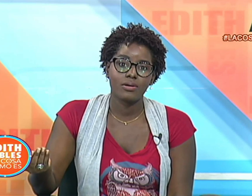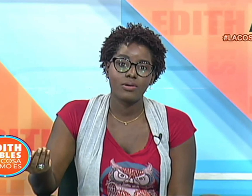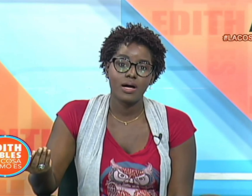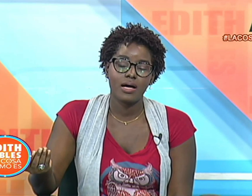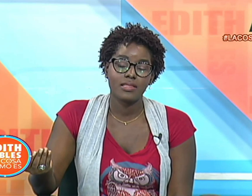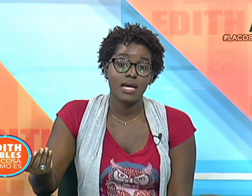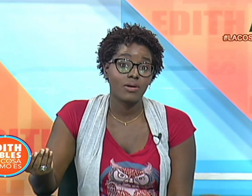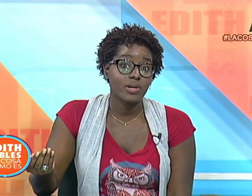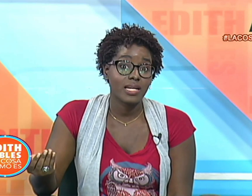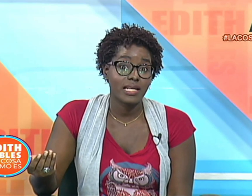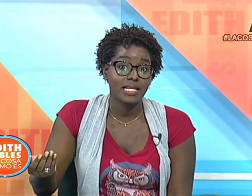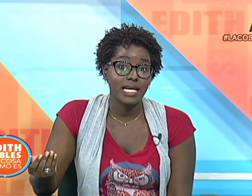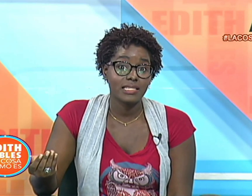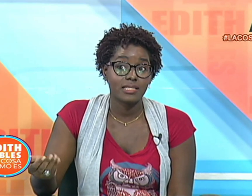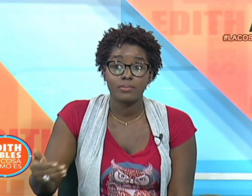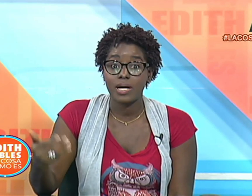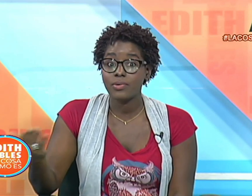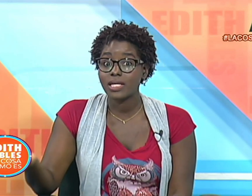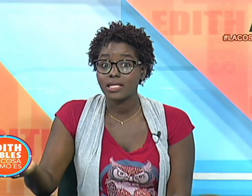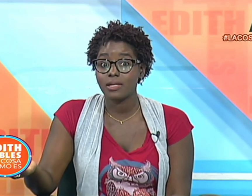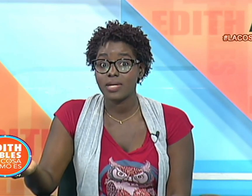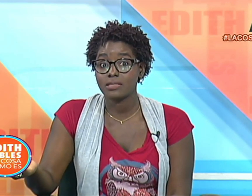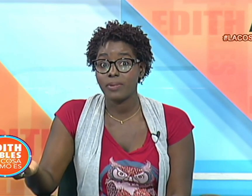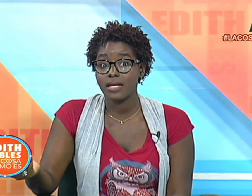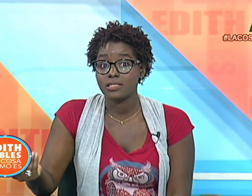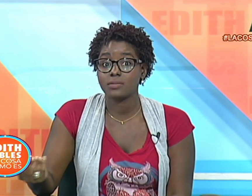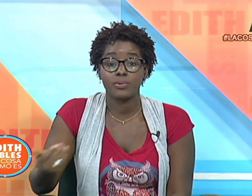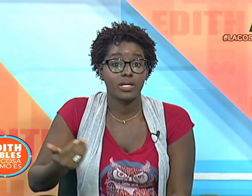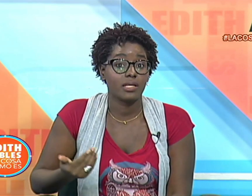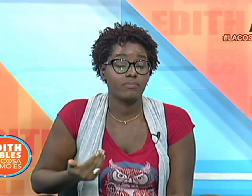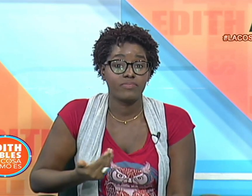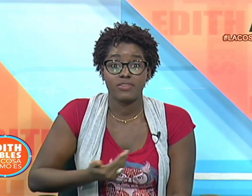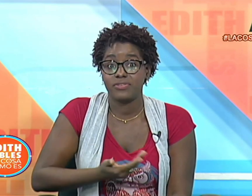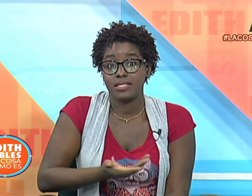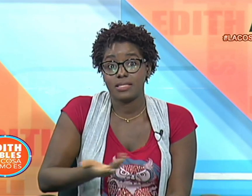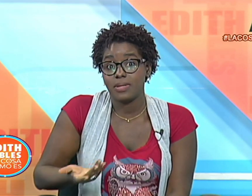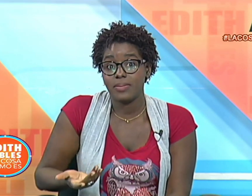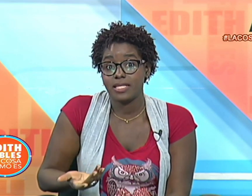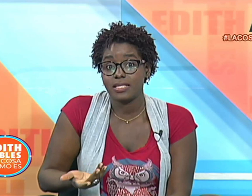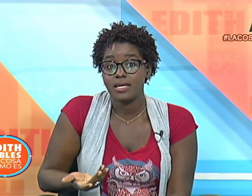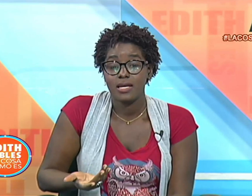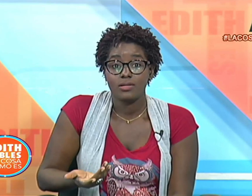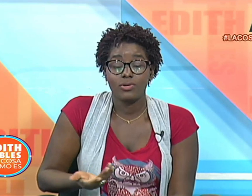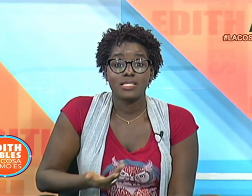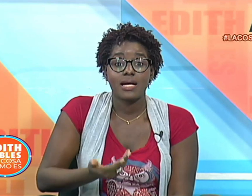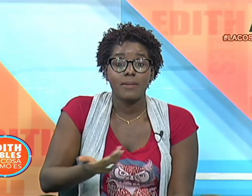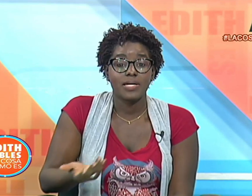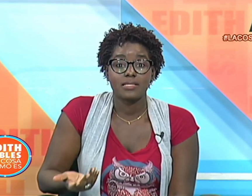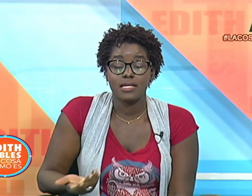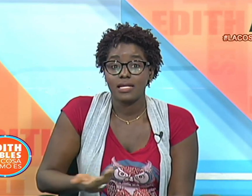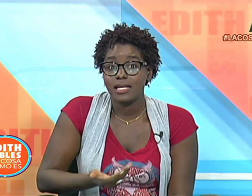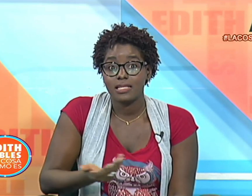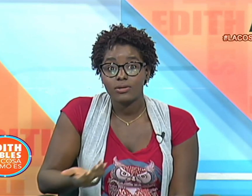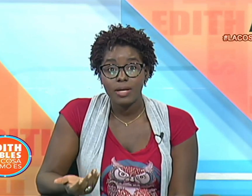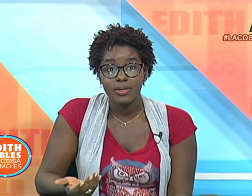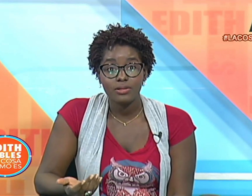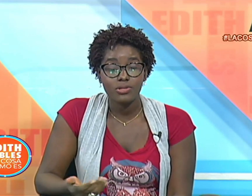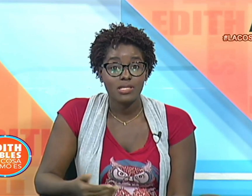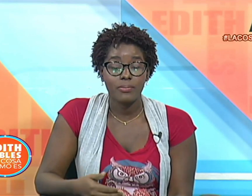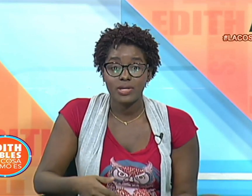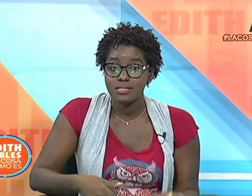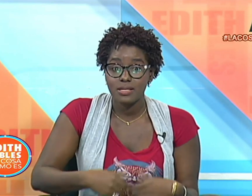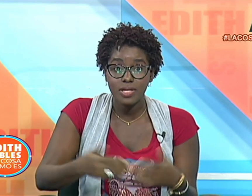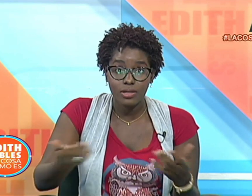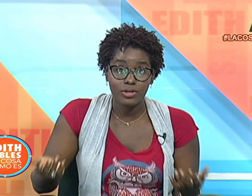el gobierno de ahora en adelante vamos a tener más parches porque definitivamente nuestra capa del endeudamiento